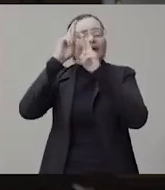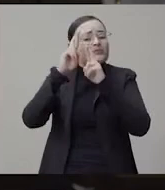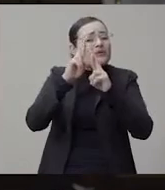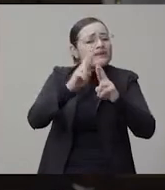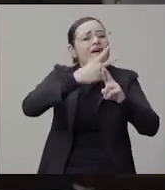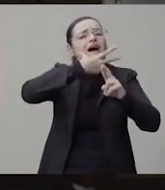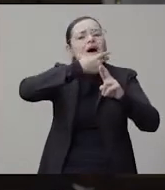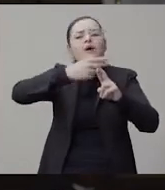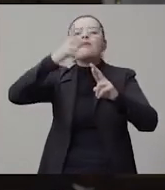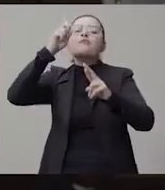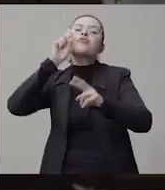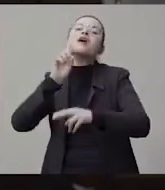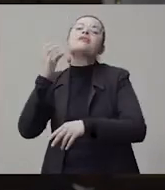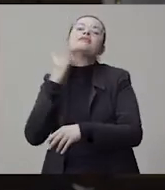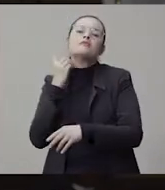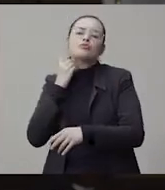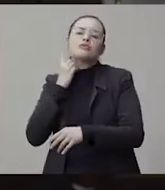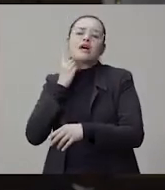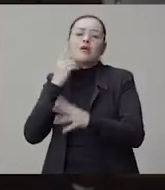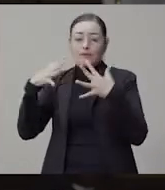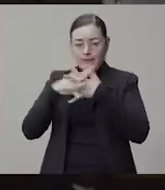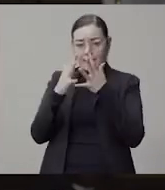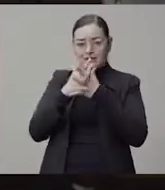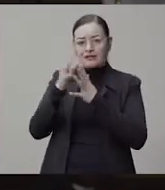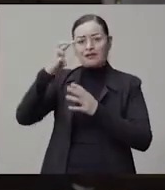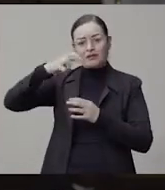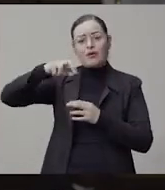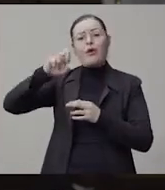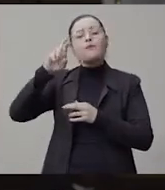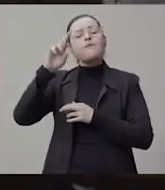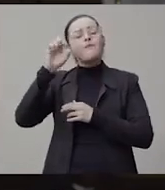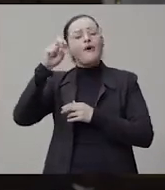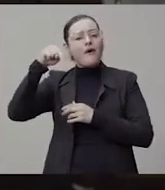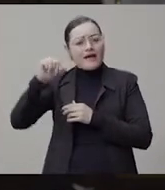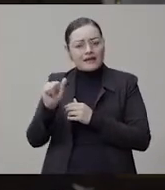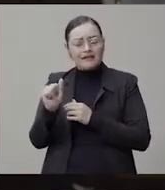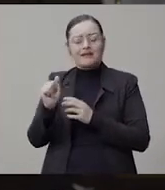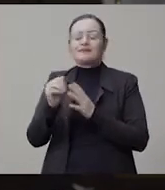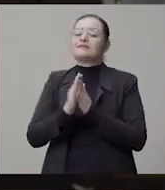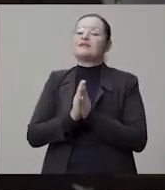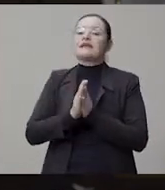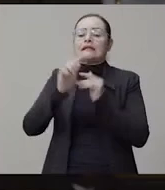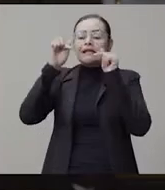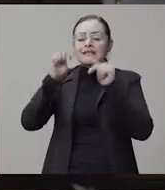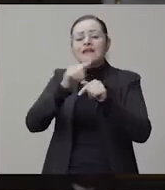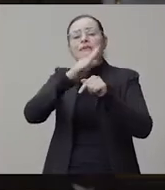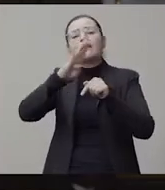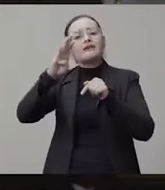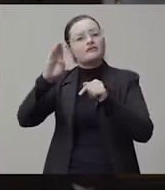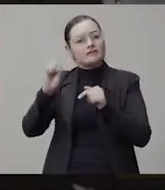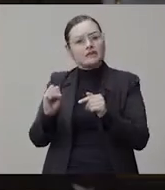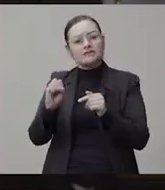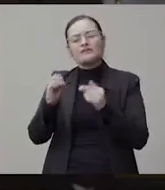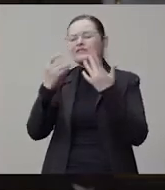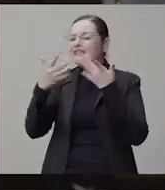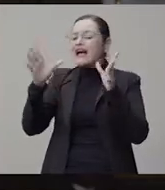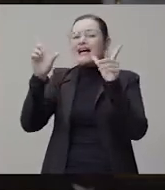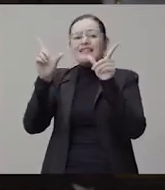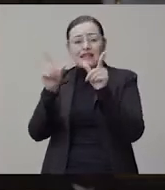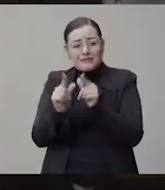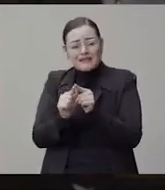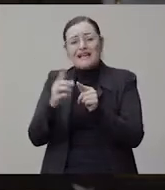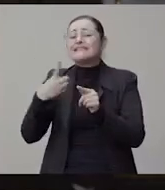hago un nuevo llamado a las señoras y señores diputados de morena a que por baja california sur demos